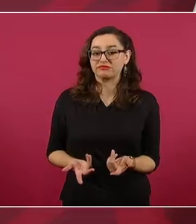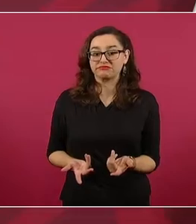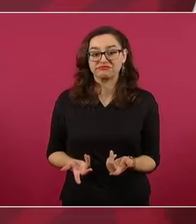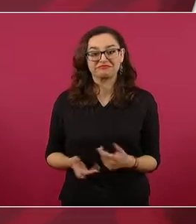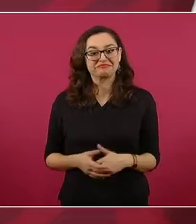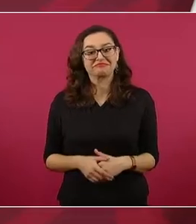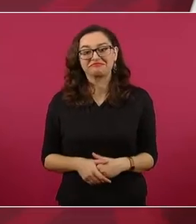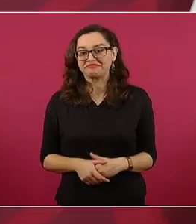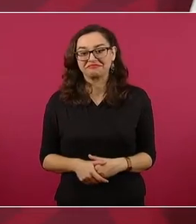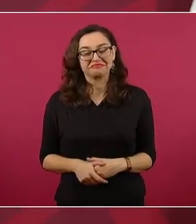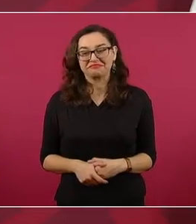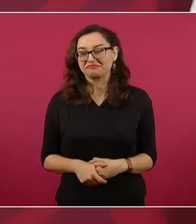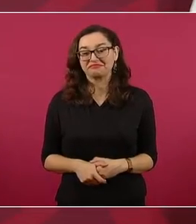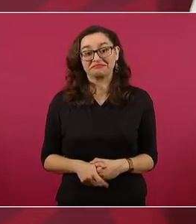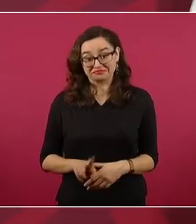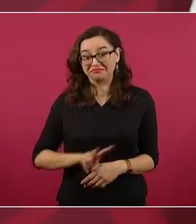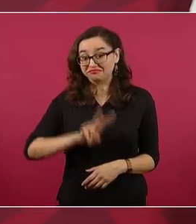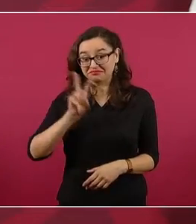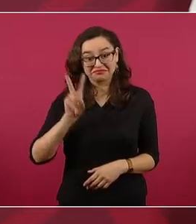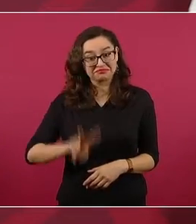eso es lo que está en el fondo.